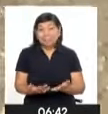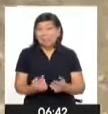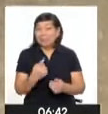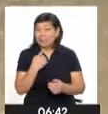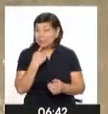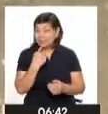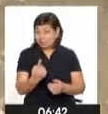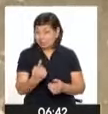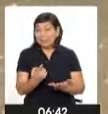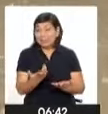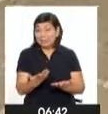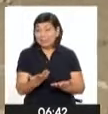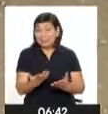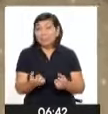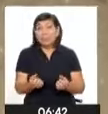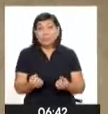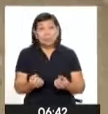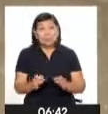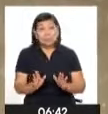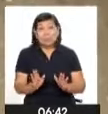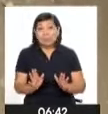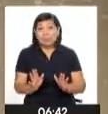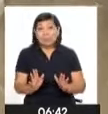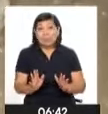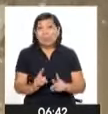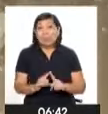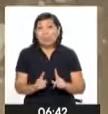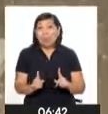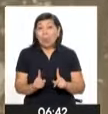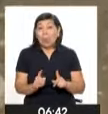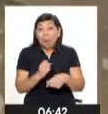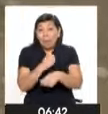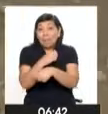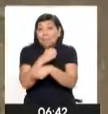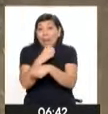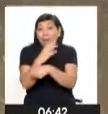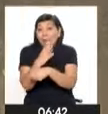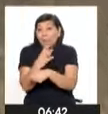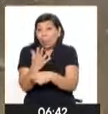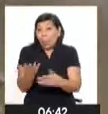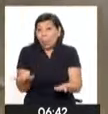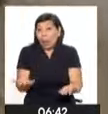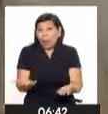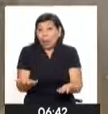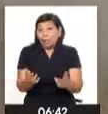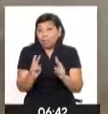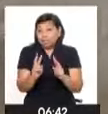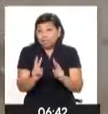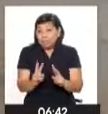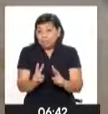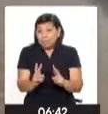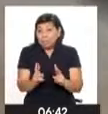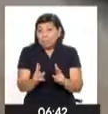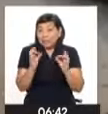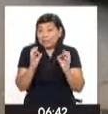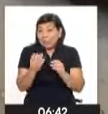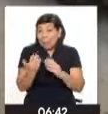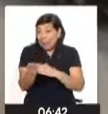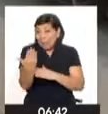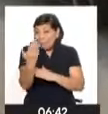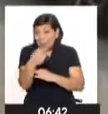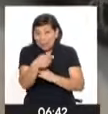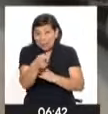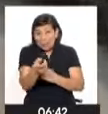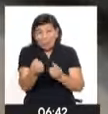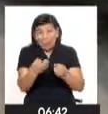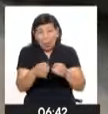que señalaban los vecinos es que afortunadamente este accidente ha sido registrado en horas de la madrugada, porque como pueden observar, a esta hora de la mañana